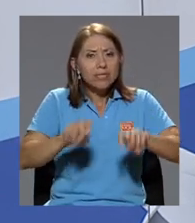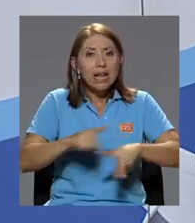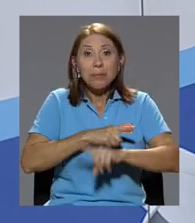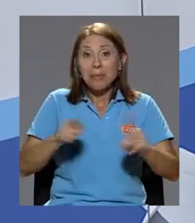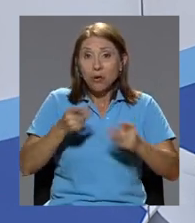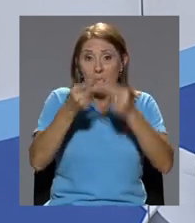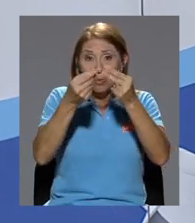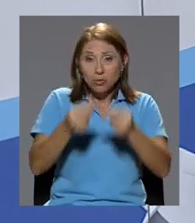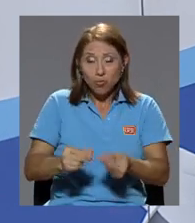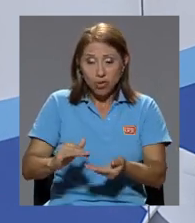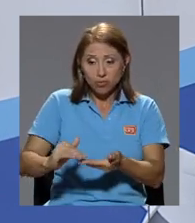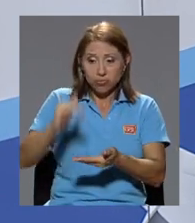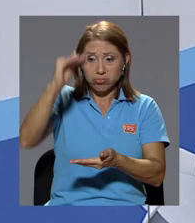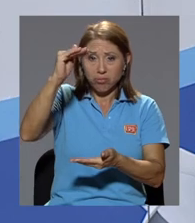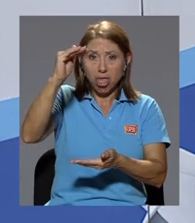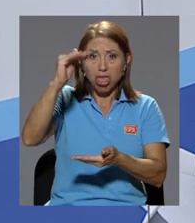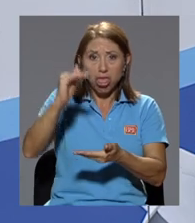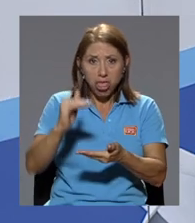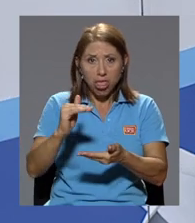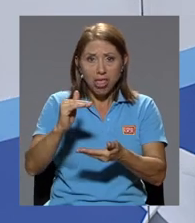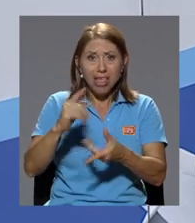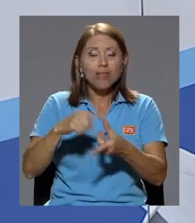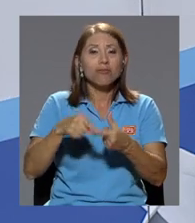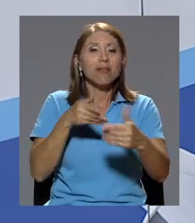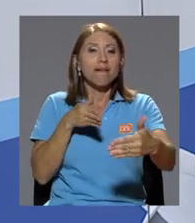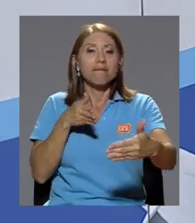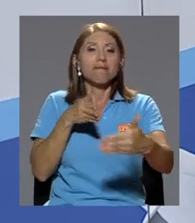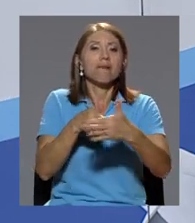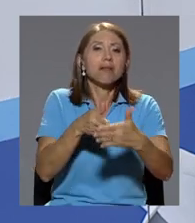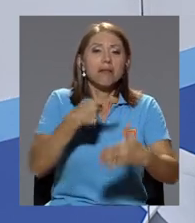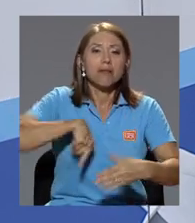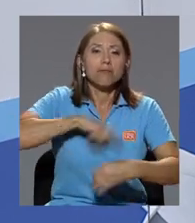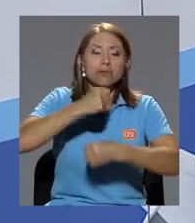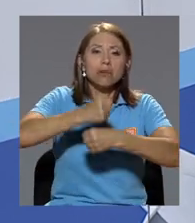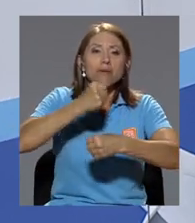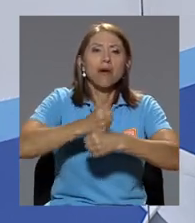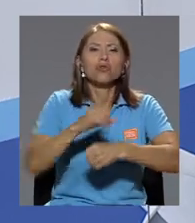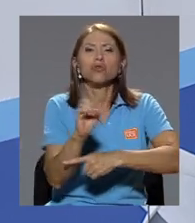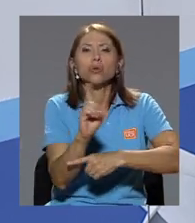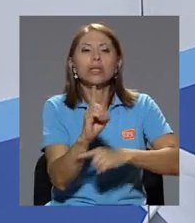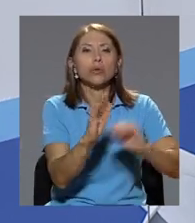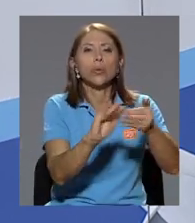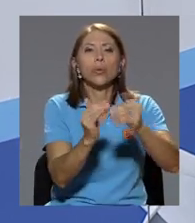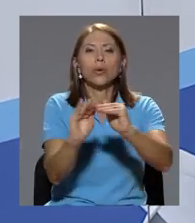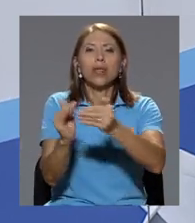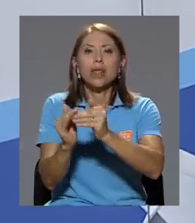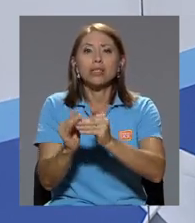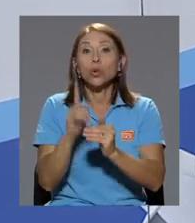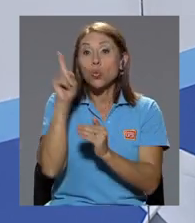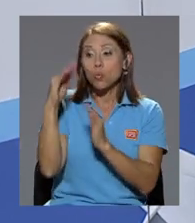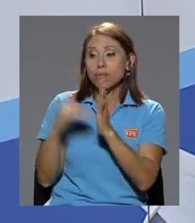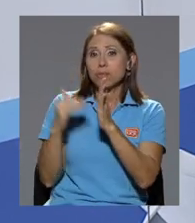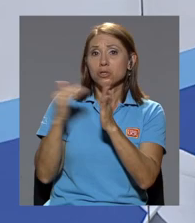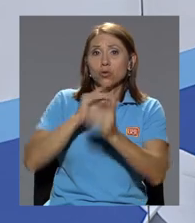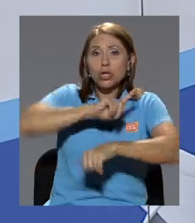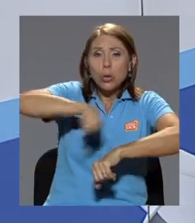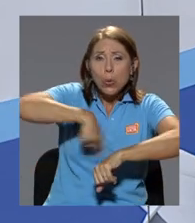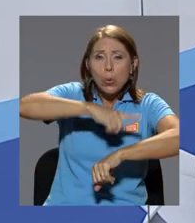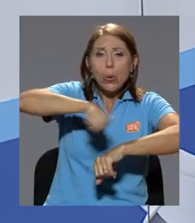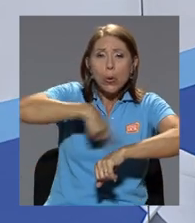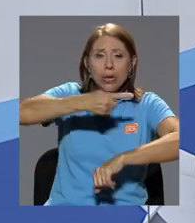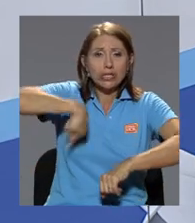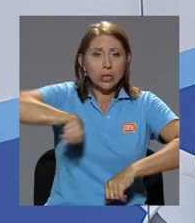recortar el presupuesto afecta directamente a lo que son trabajos que nosotros hacemos en comunidades las mit el millón de horas que nosotros invertimos en